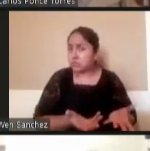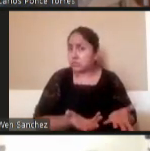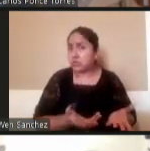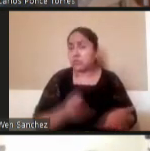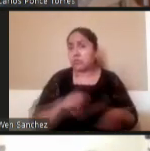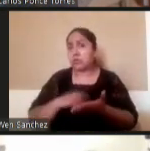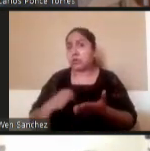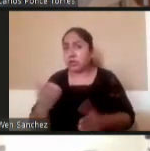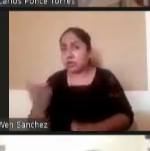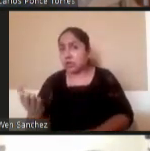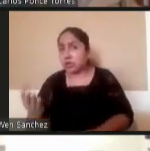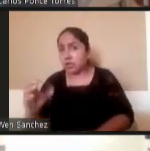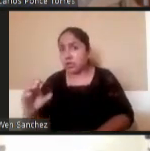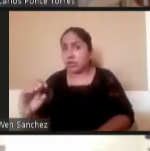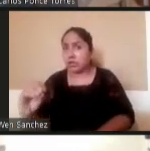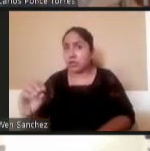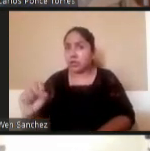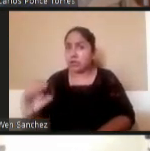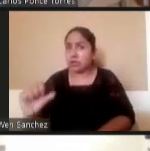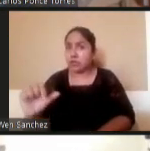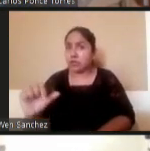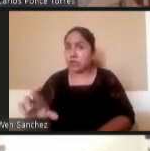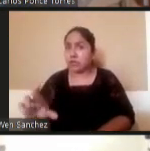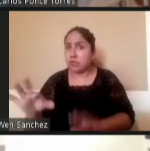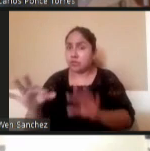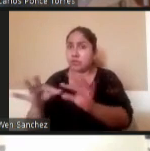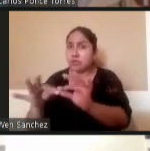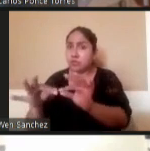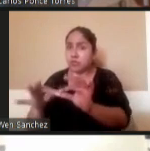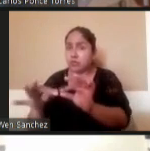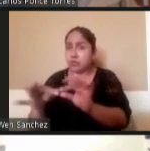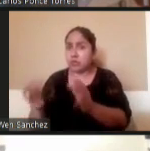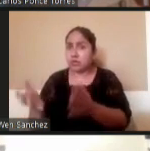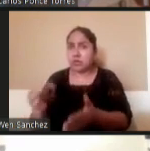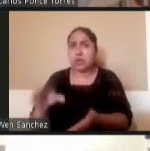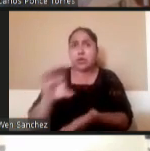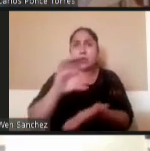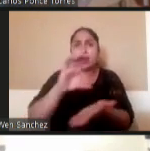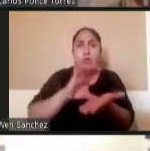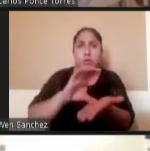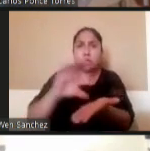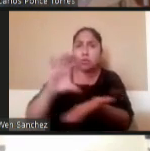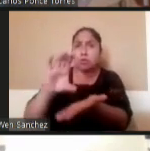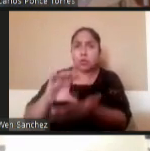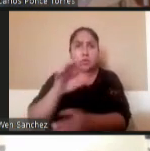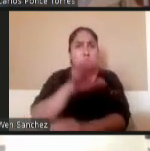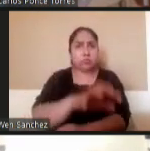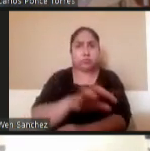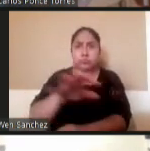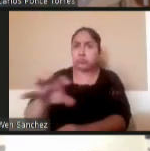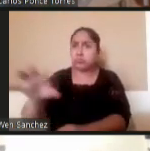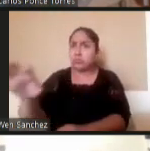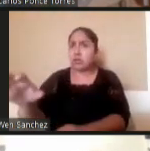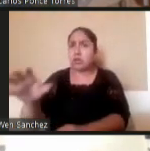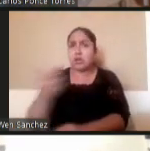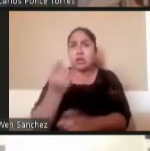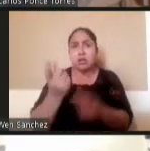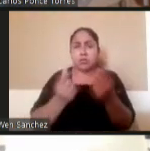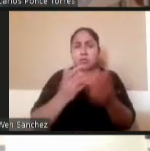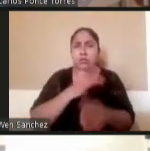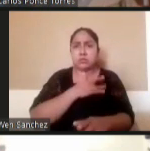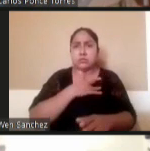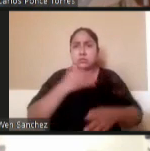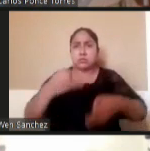que ya se regularizaron en algunas colonias. También nosotros tenemos ese dato. El regidor